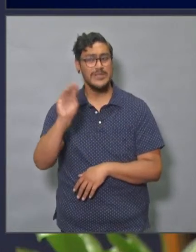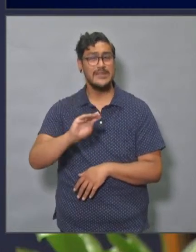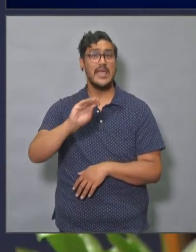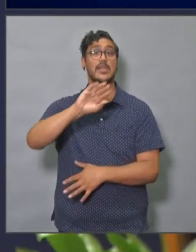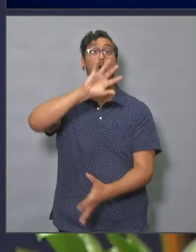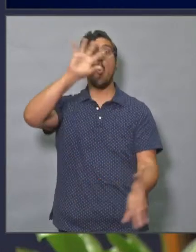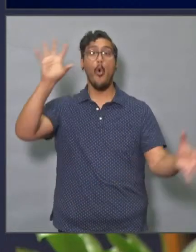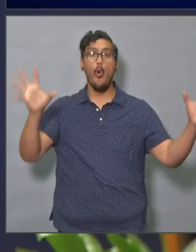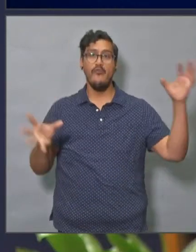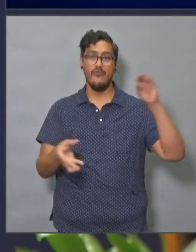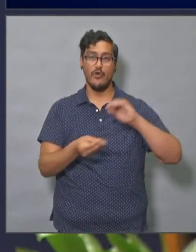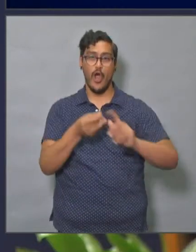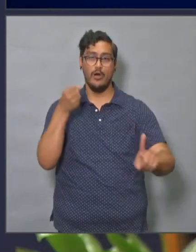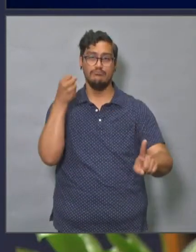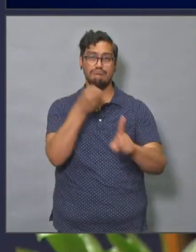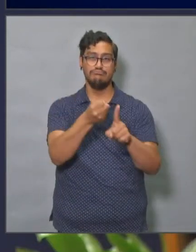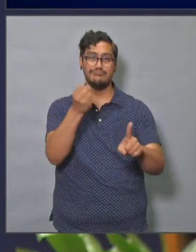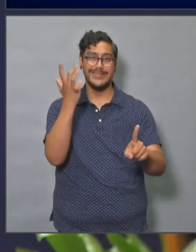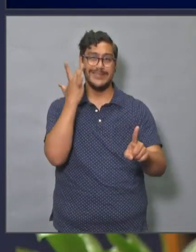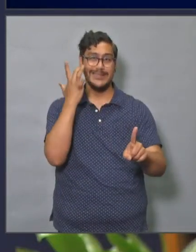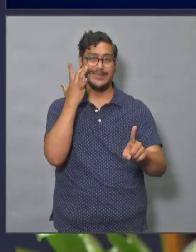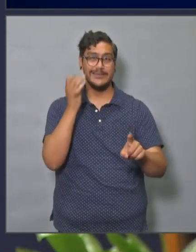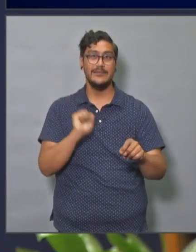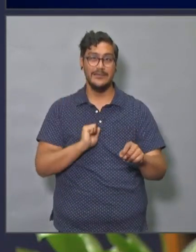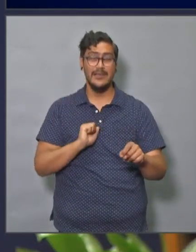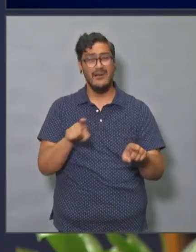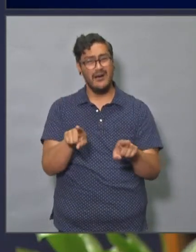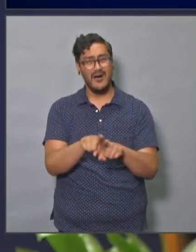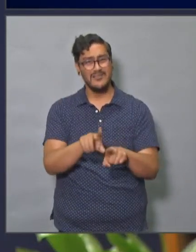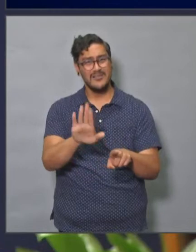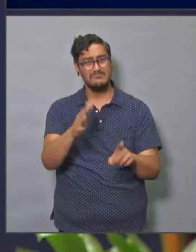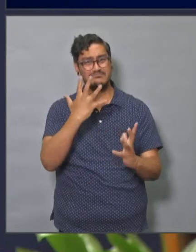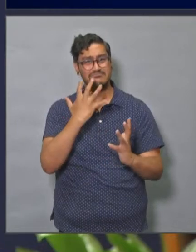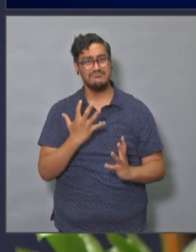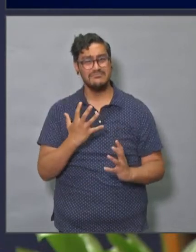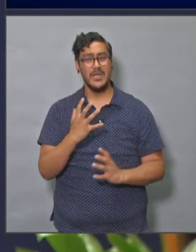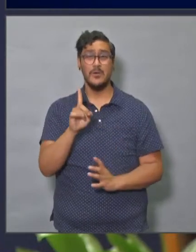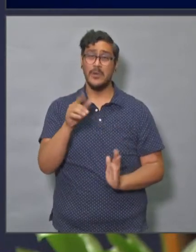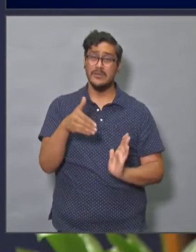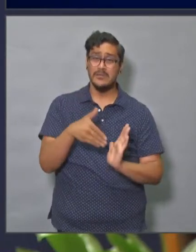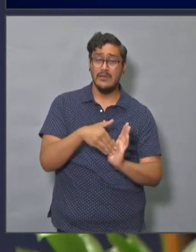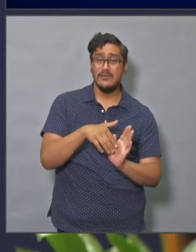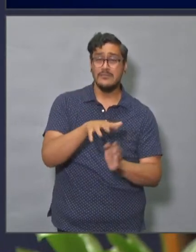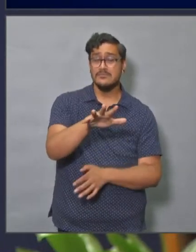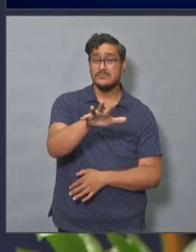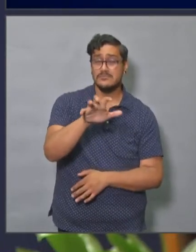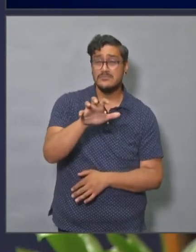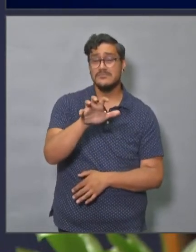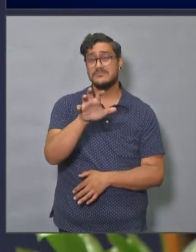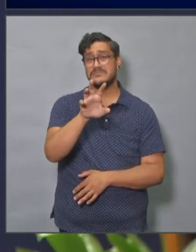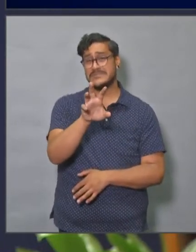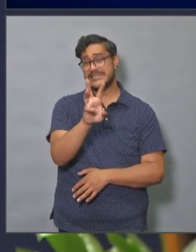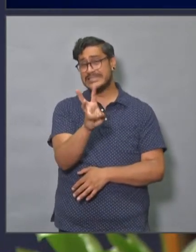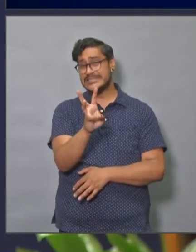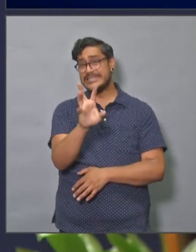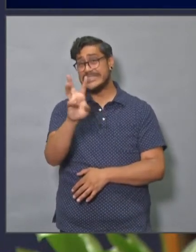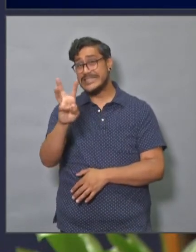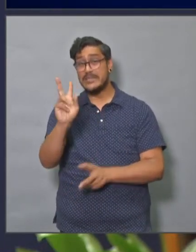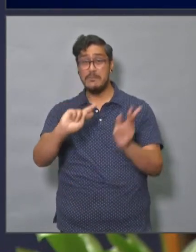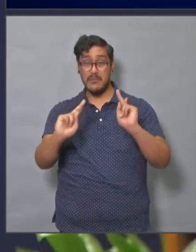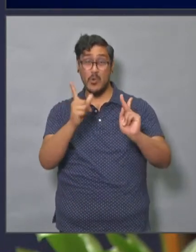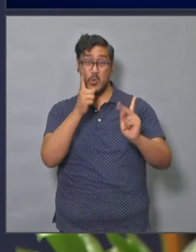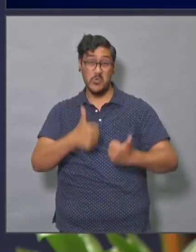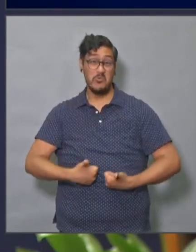casos. También nos da tristeza informarles que 1,576 personas que vivían en